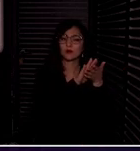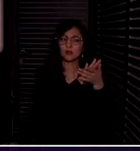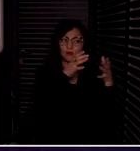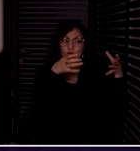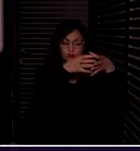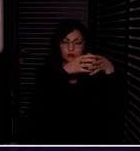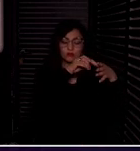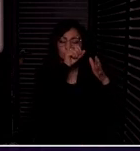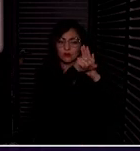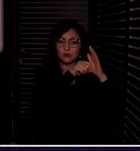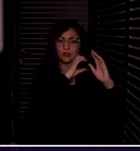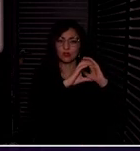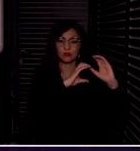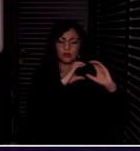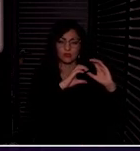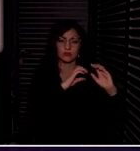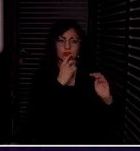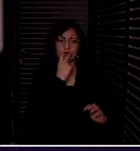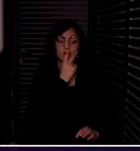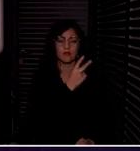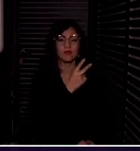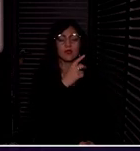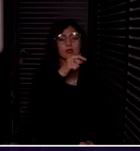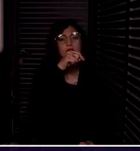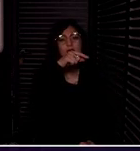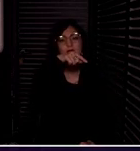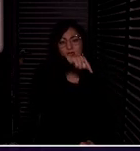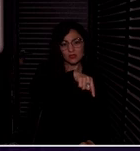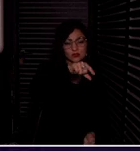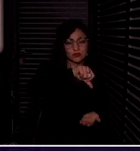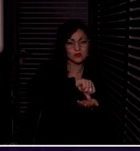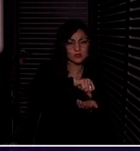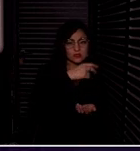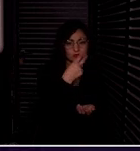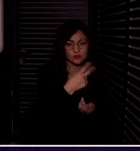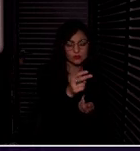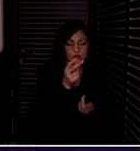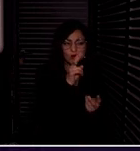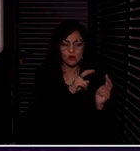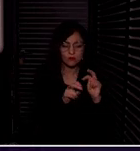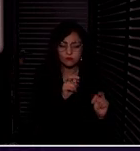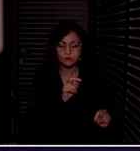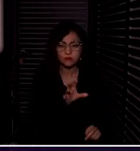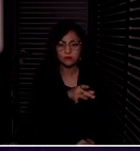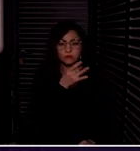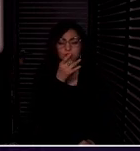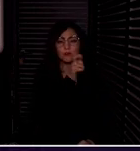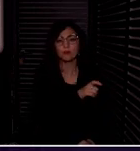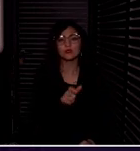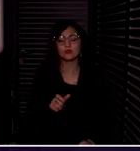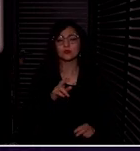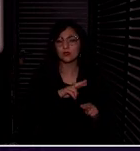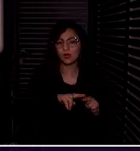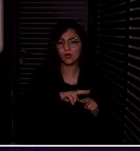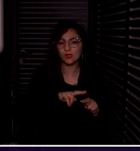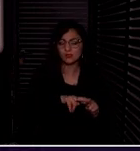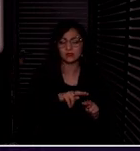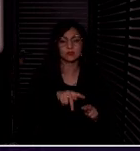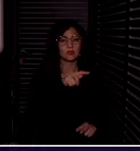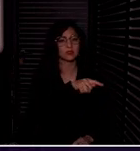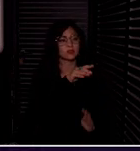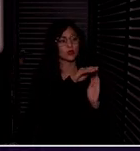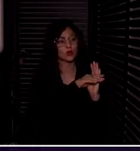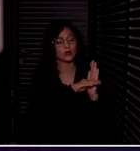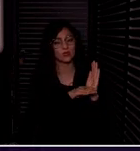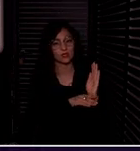uno analiza la estructura propiedad y el accionariado de estas empresas, descubrirá que esta idea de los productores o de que los contenidos es la garantía